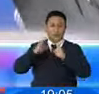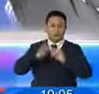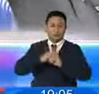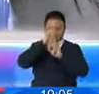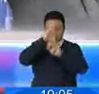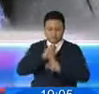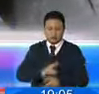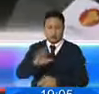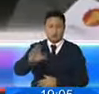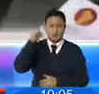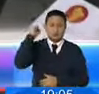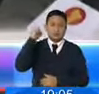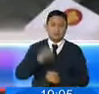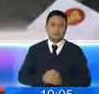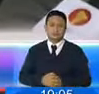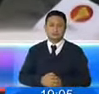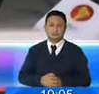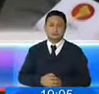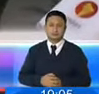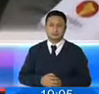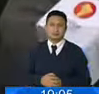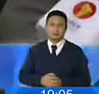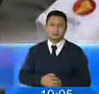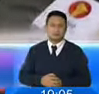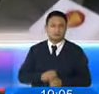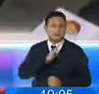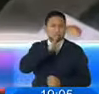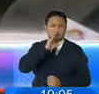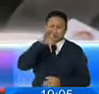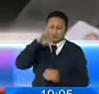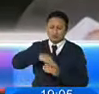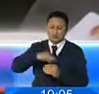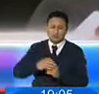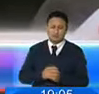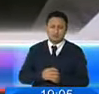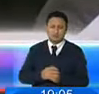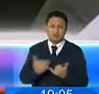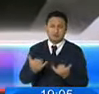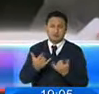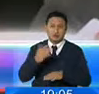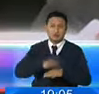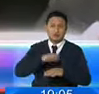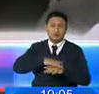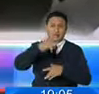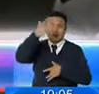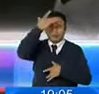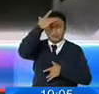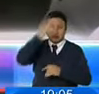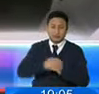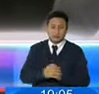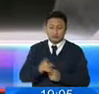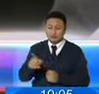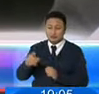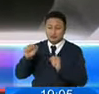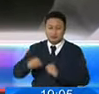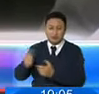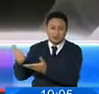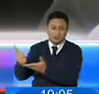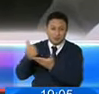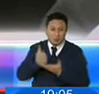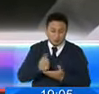con el deber cívico. Que toda la vida he votado, sino que por ahora, por esta enfermedad, han tenido la bondad de venir